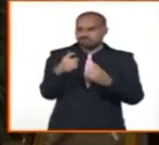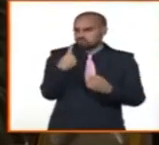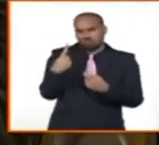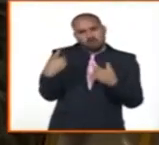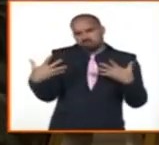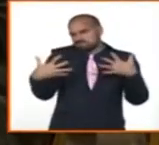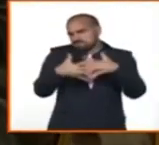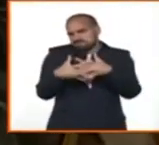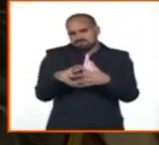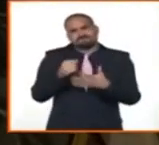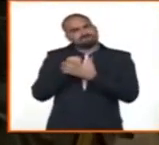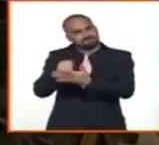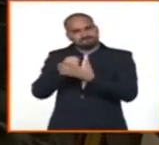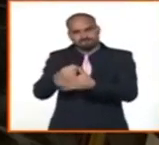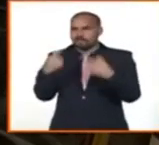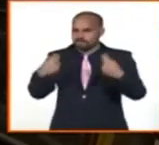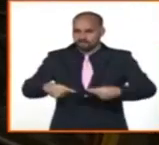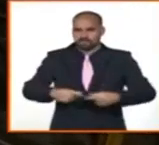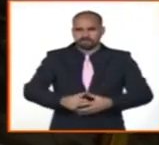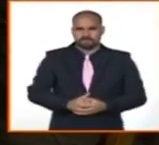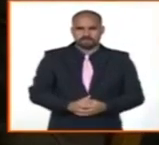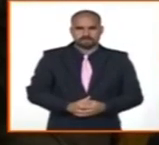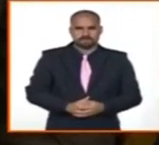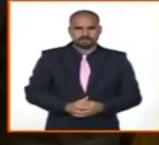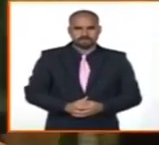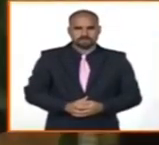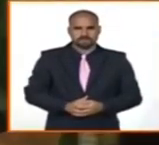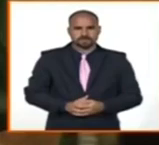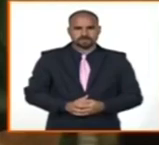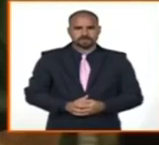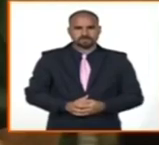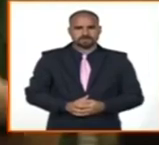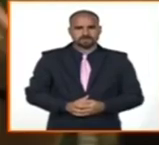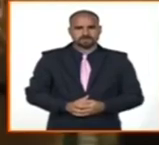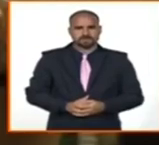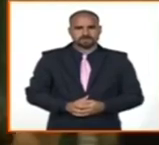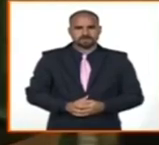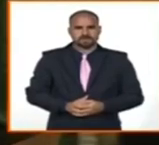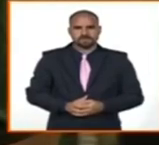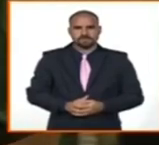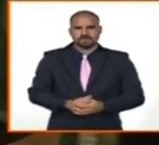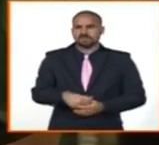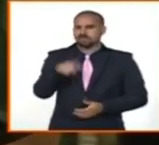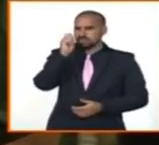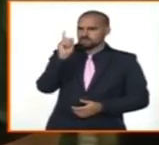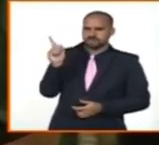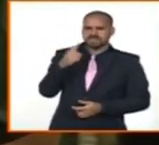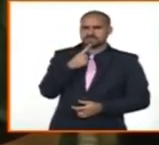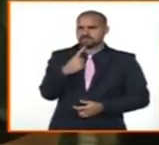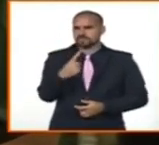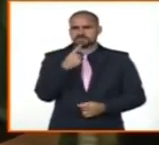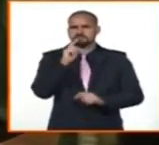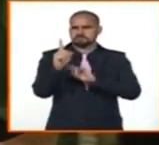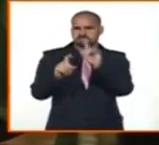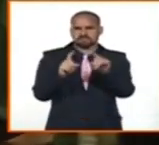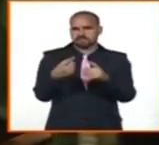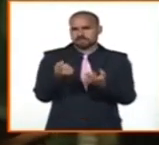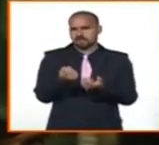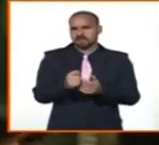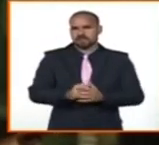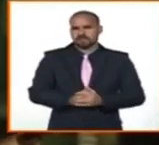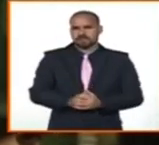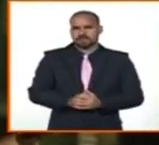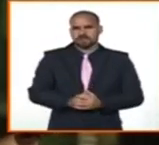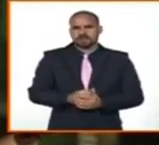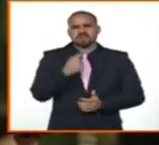de nuestras causas. Yo lo que quería preguntar, no solamente a usted, sino también al señor